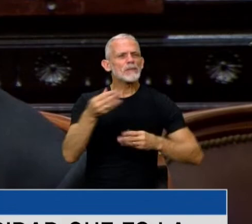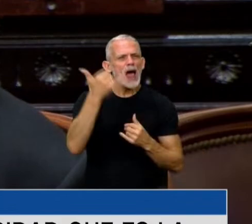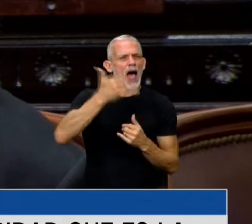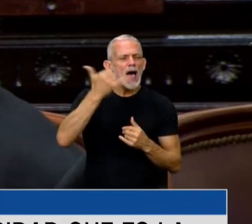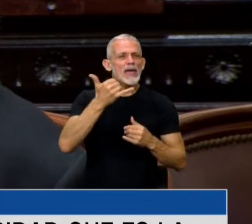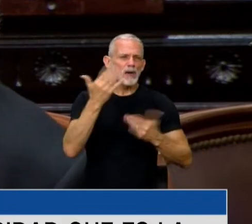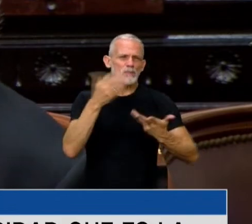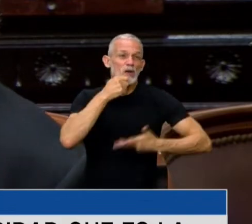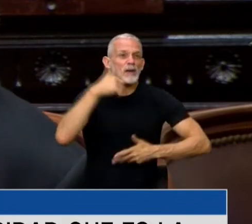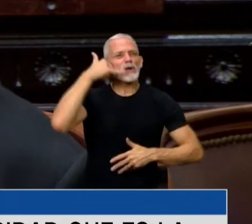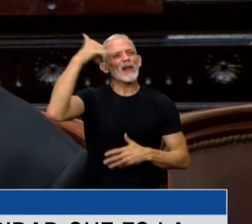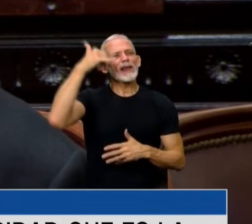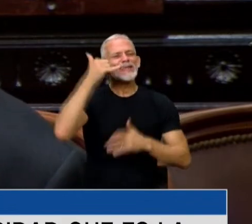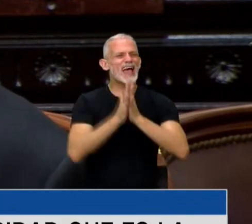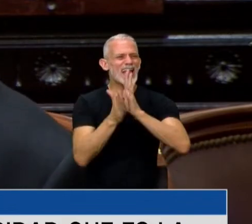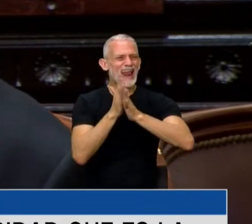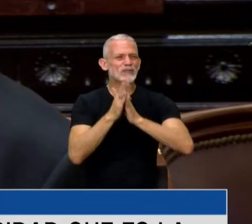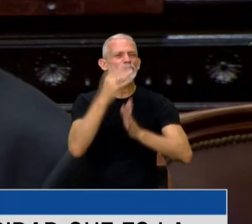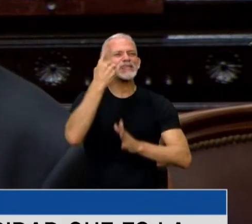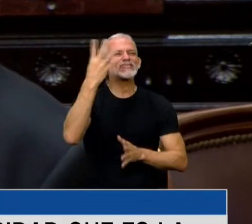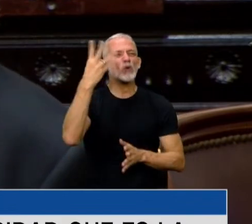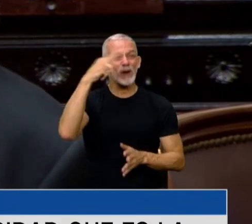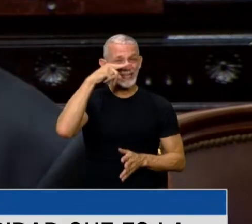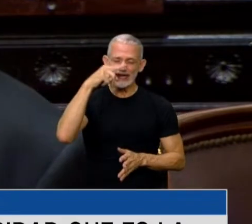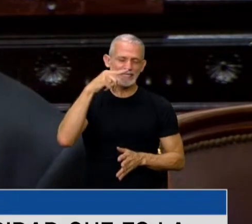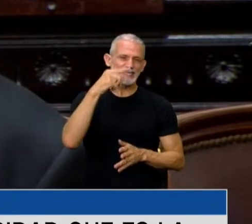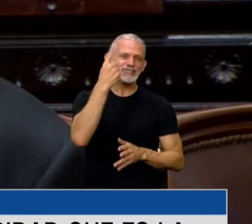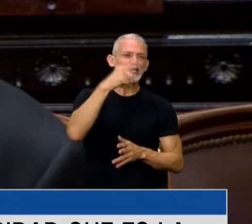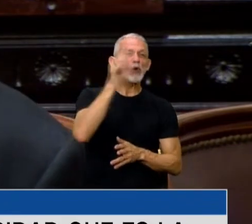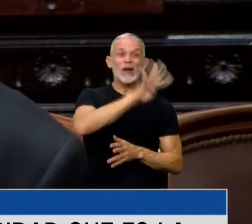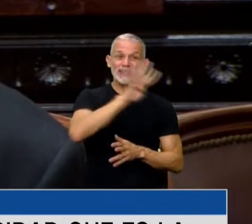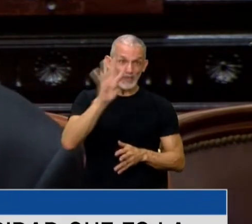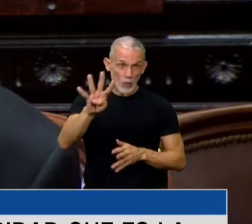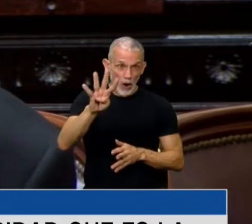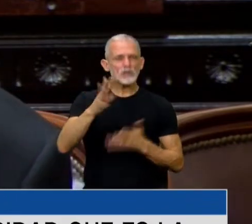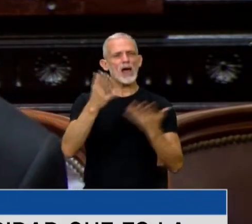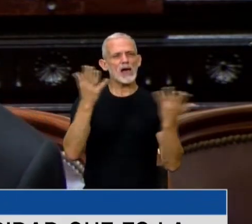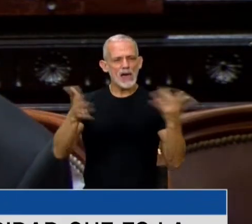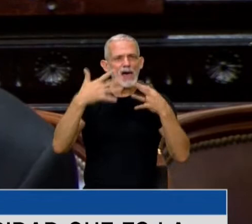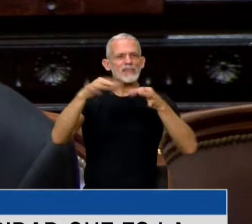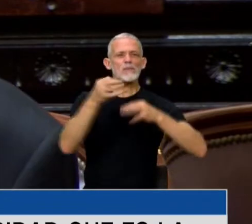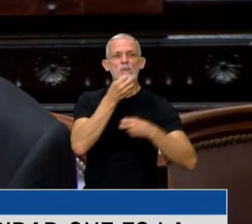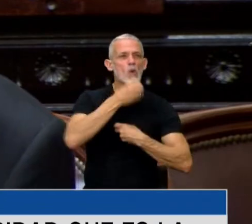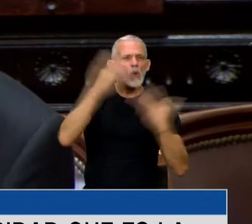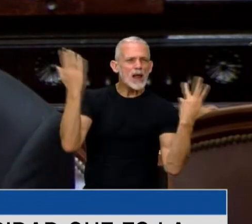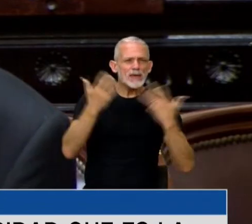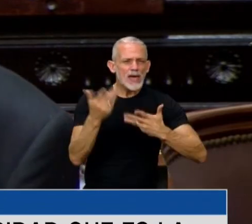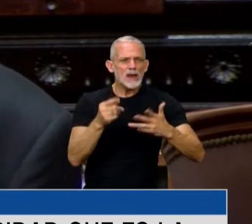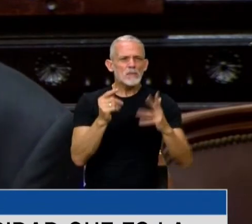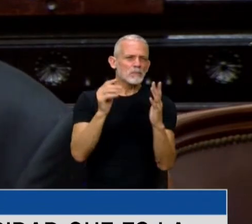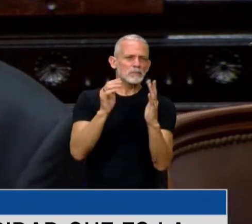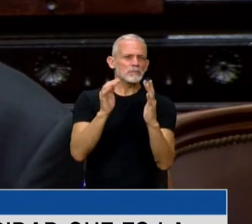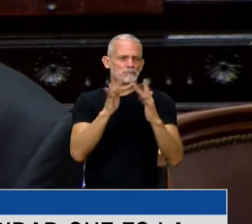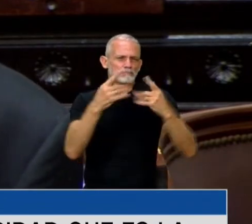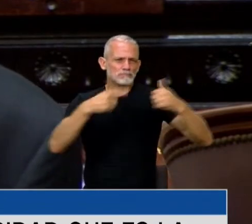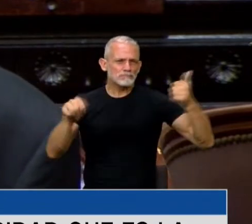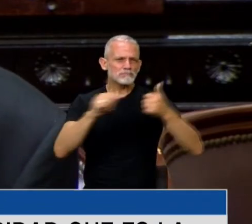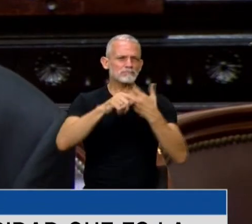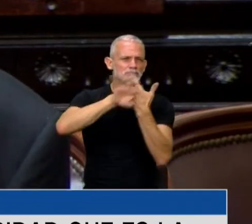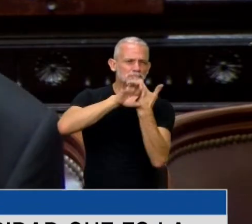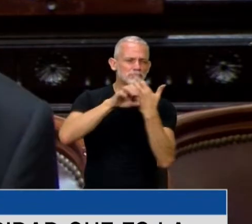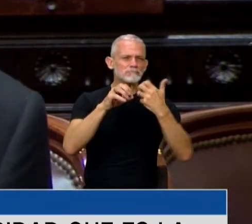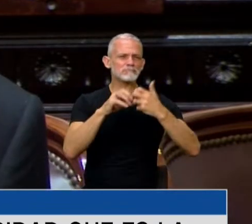existe la línea telefónica gratuita 144, esto tiene que ser por cualquier soporte,